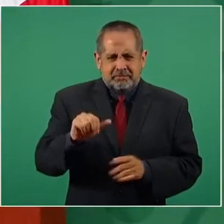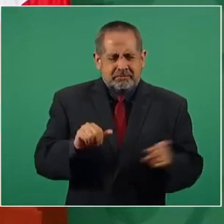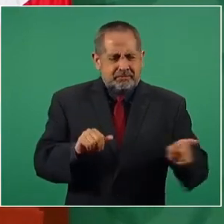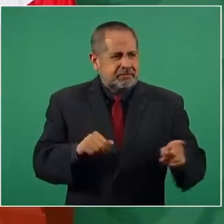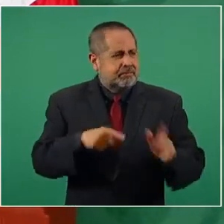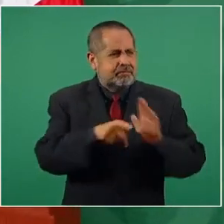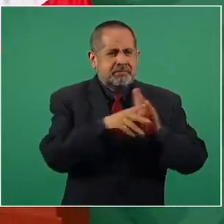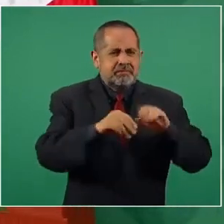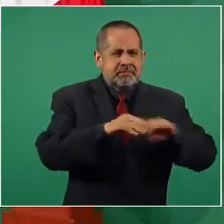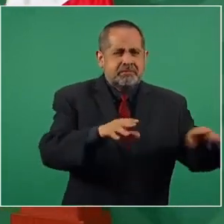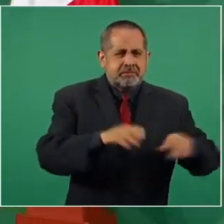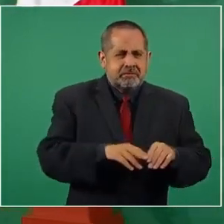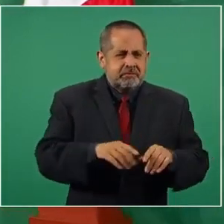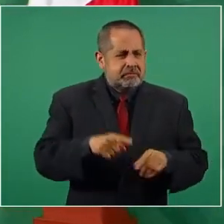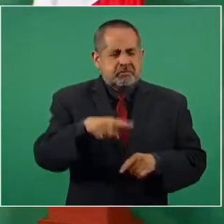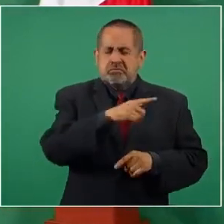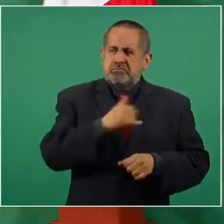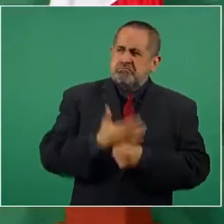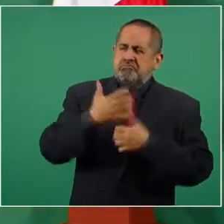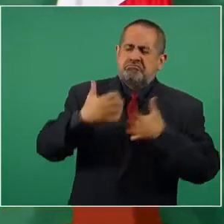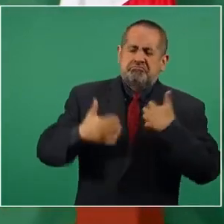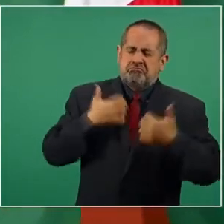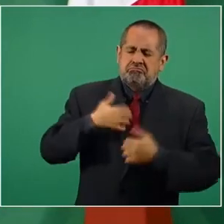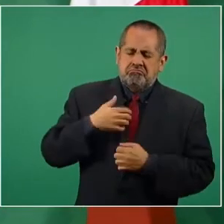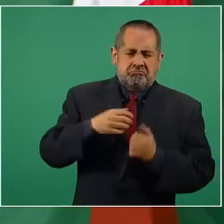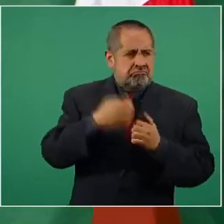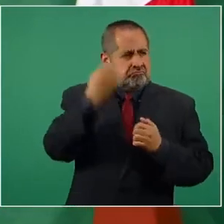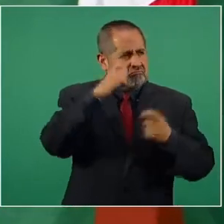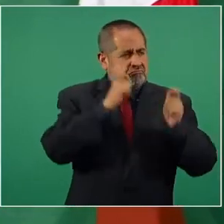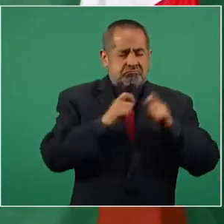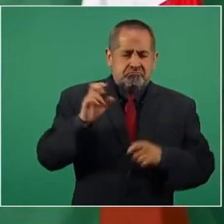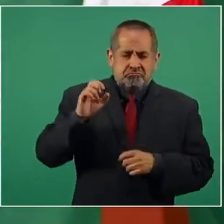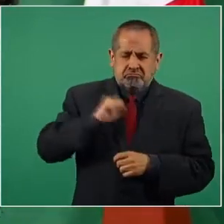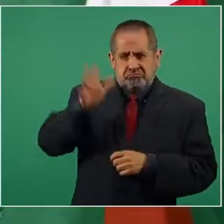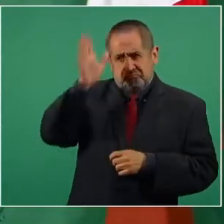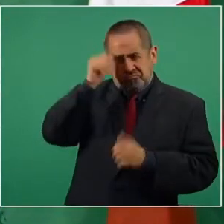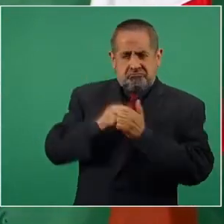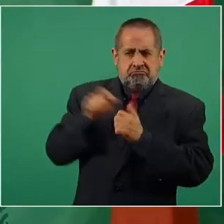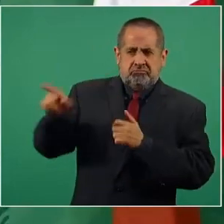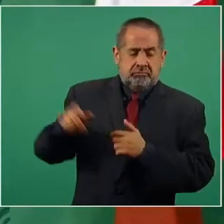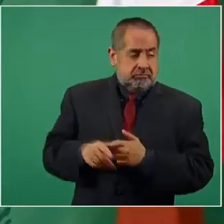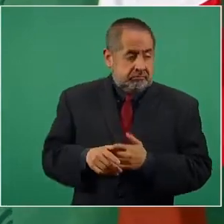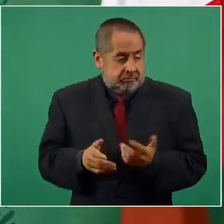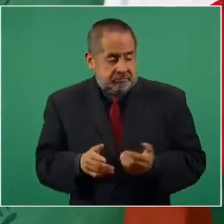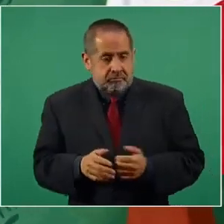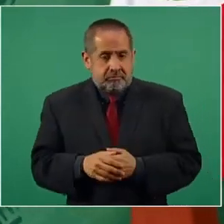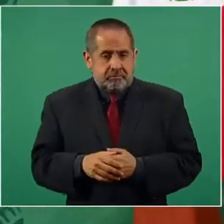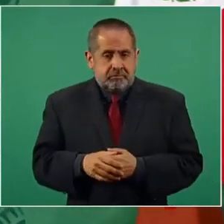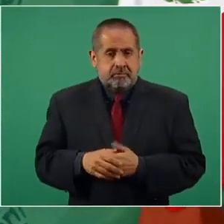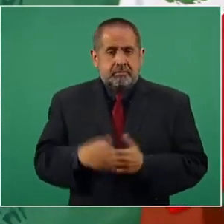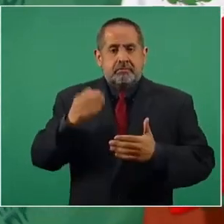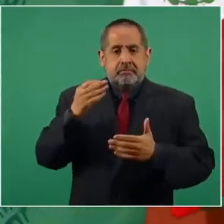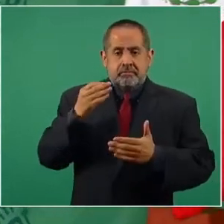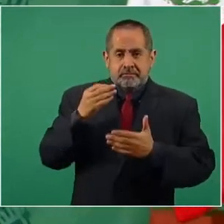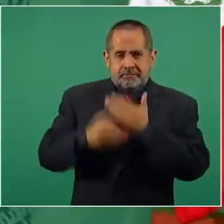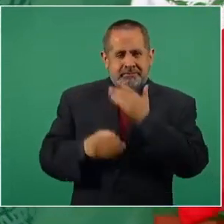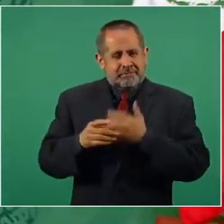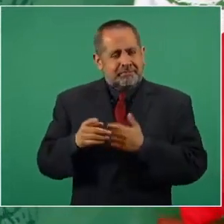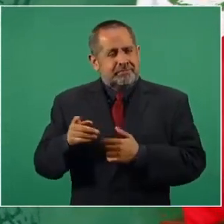dan a conocer de que están inconformes los expertos porque no censuraron a la